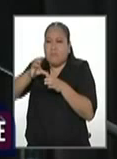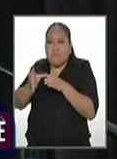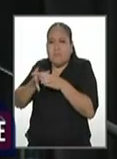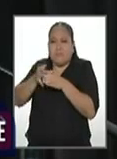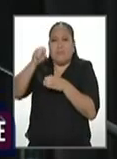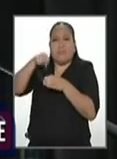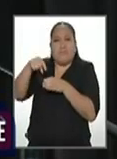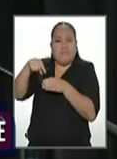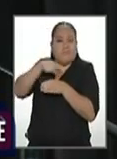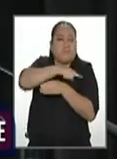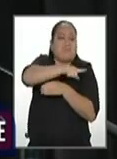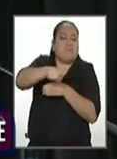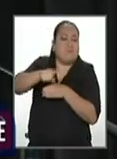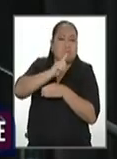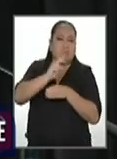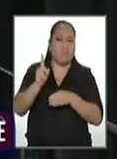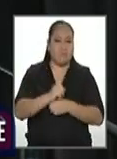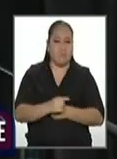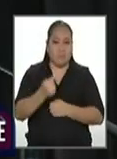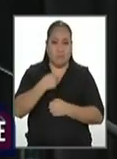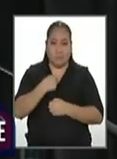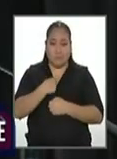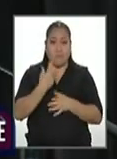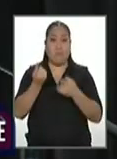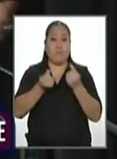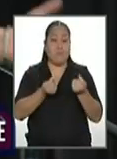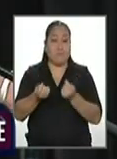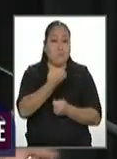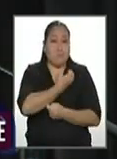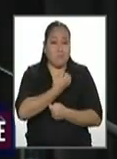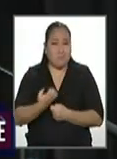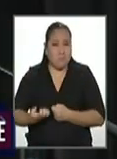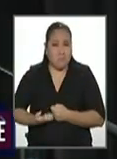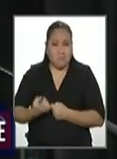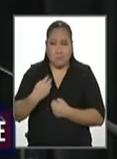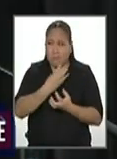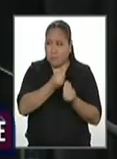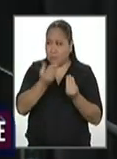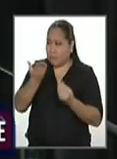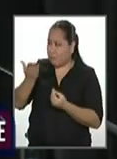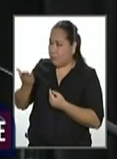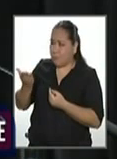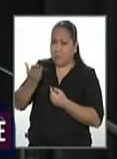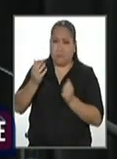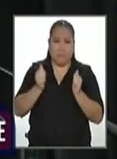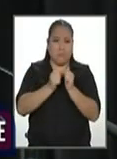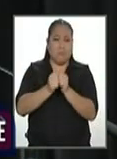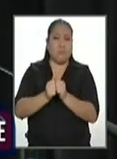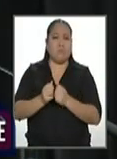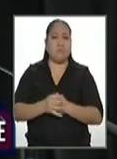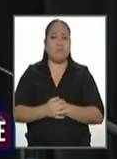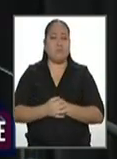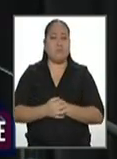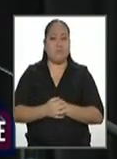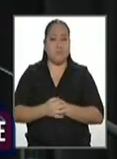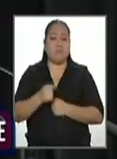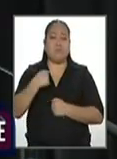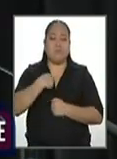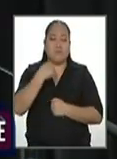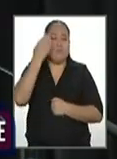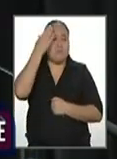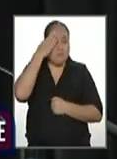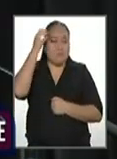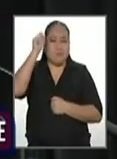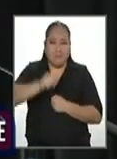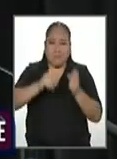He hecho yo todo lo posible, soy gerente público, como muchos de los que nos acompañan. Sé que es importante